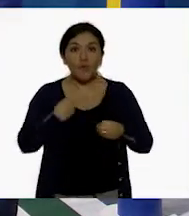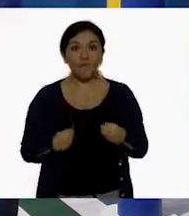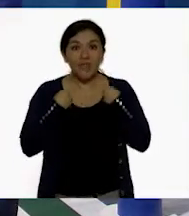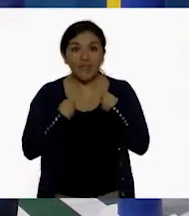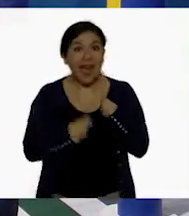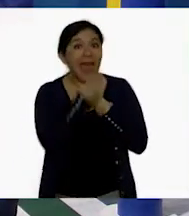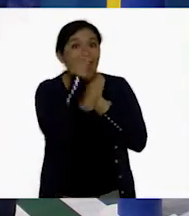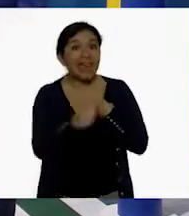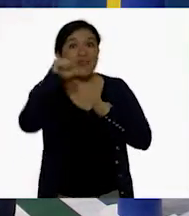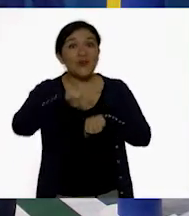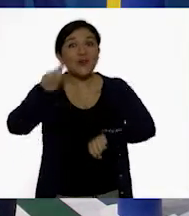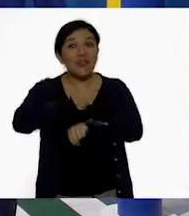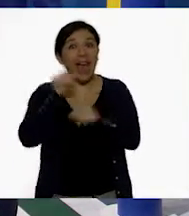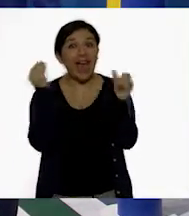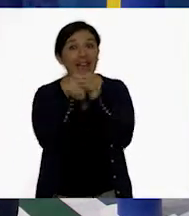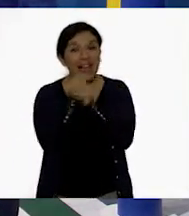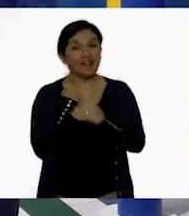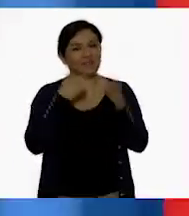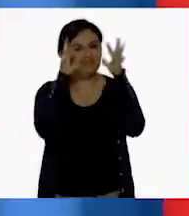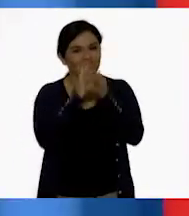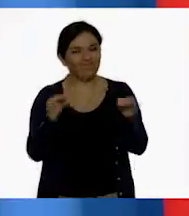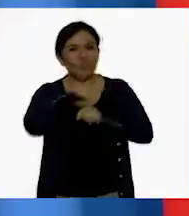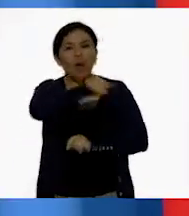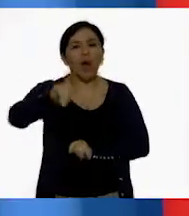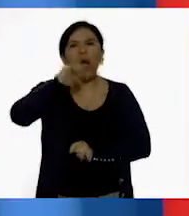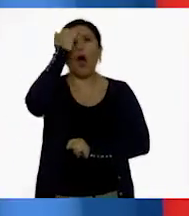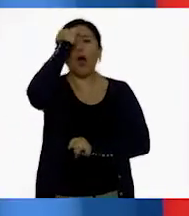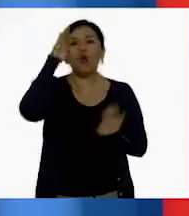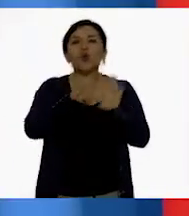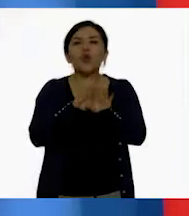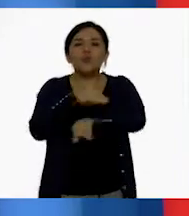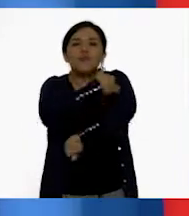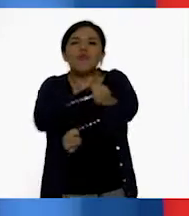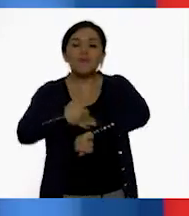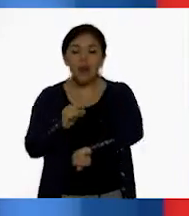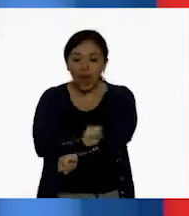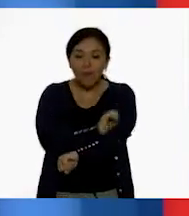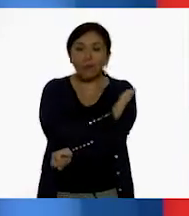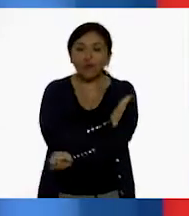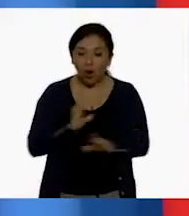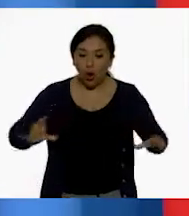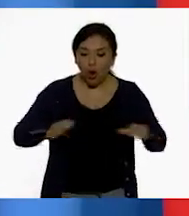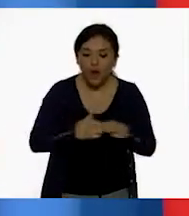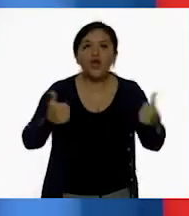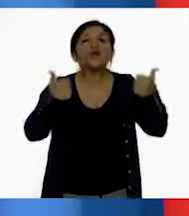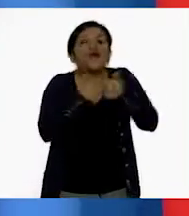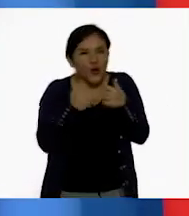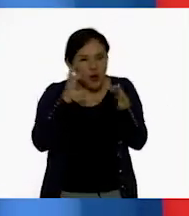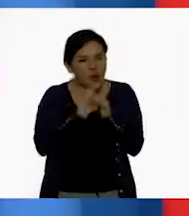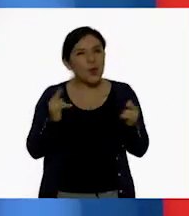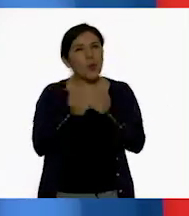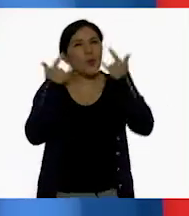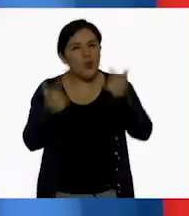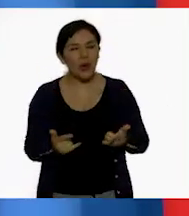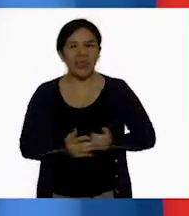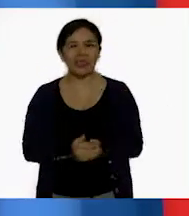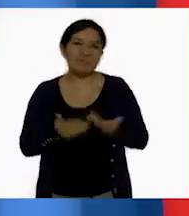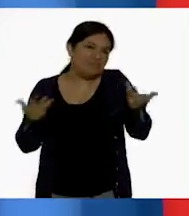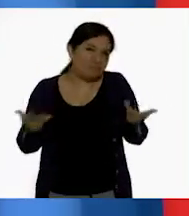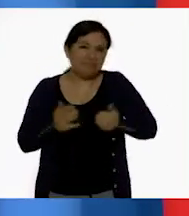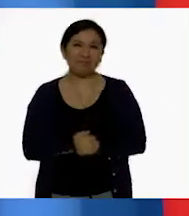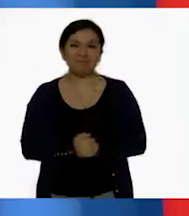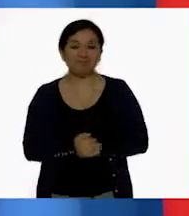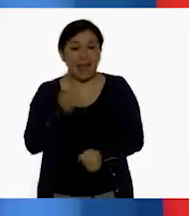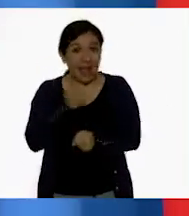eso veremos en la clase de hoy. Conoceremos la familia de las emociones por medio de los cuentos. Bueno,